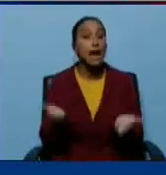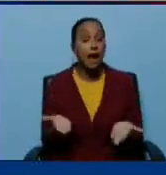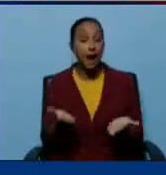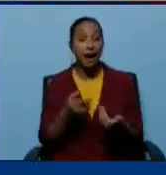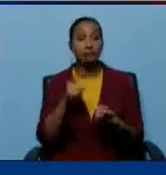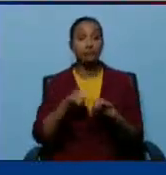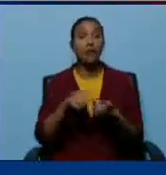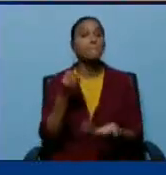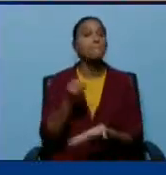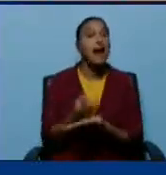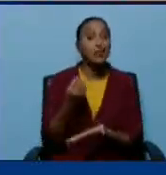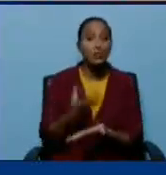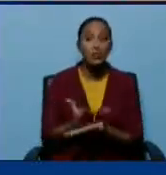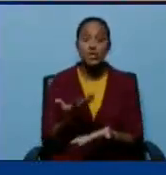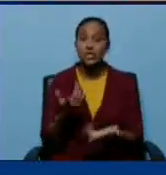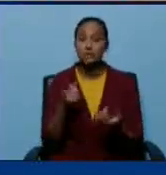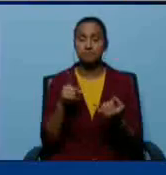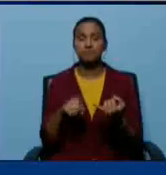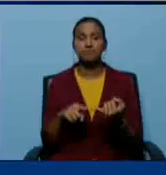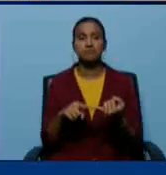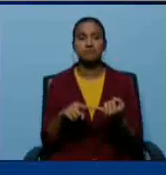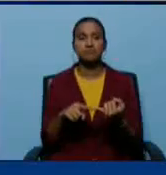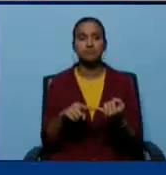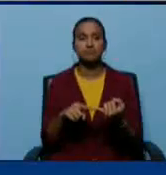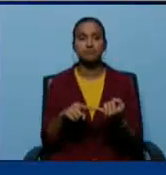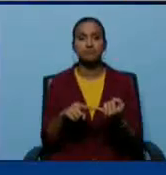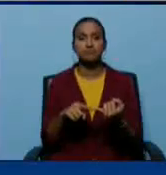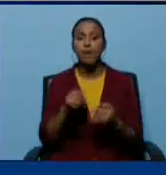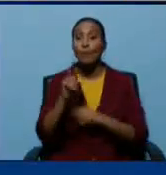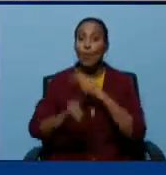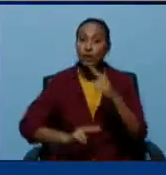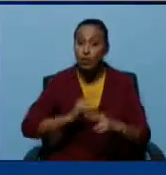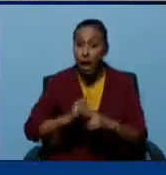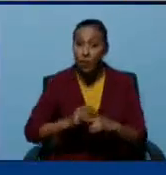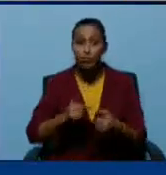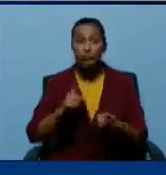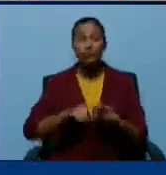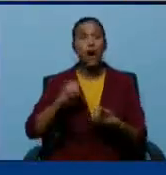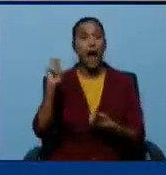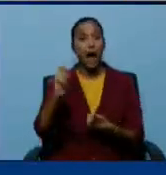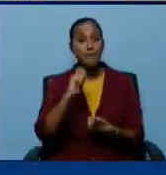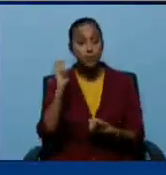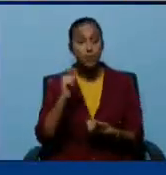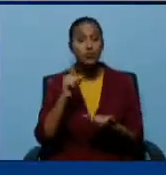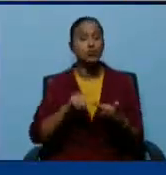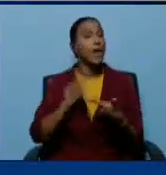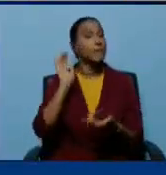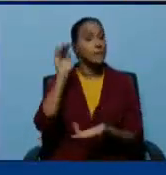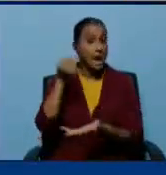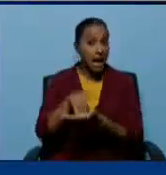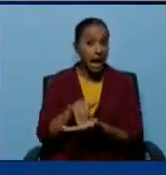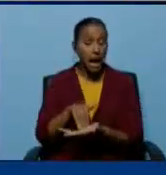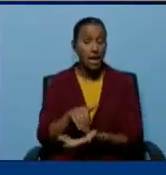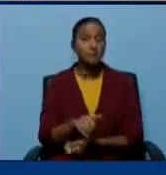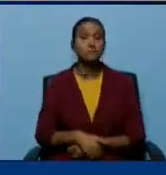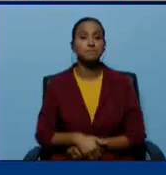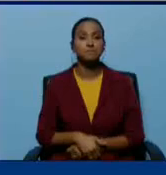en Maturín, en Puerto La Cruz, en San Fernando, en Maracay.